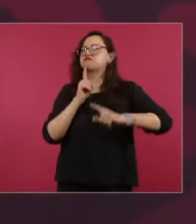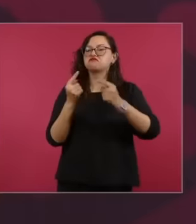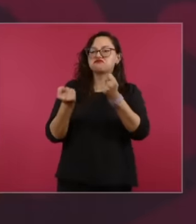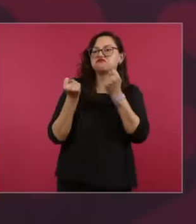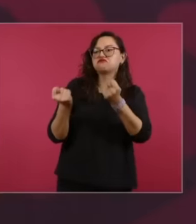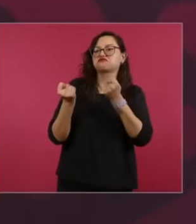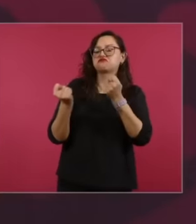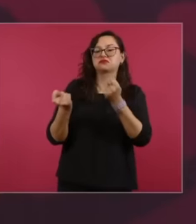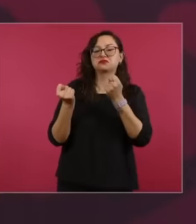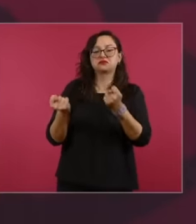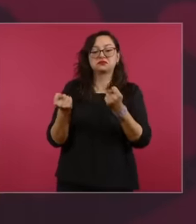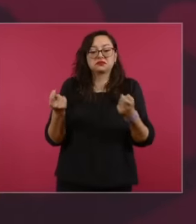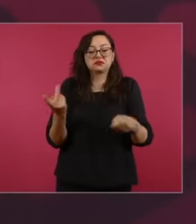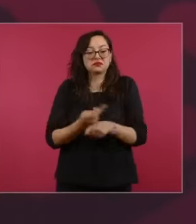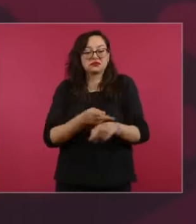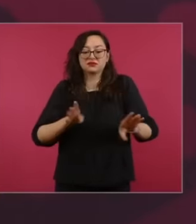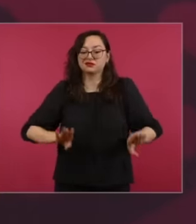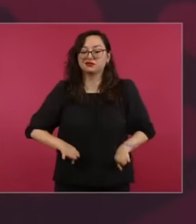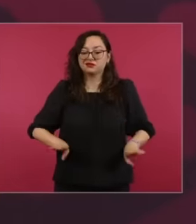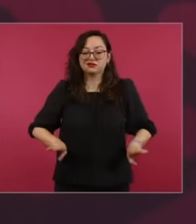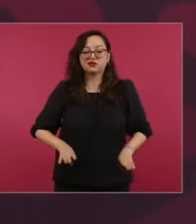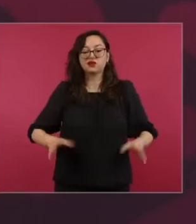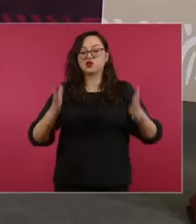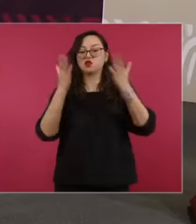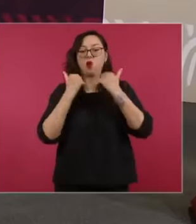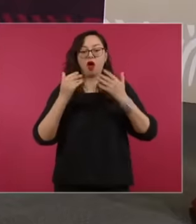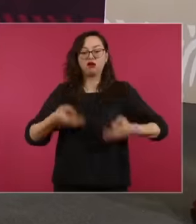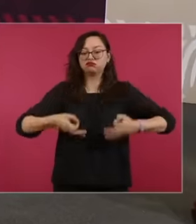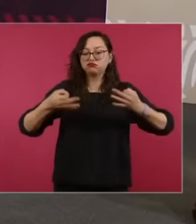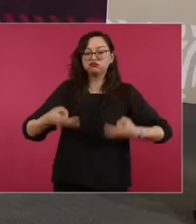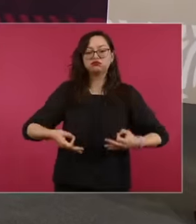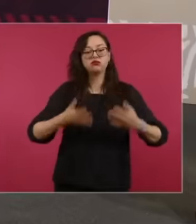pues es una gente que no tiene principios, que no tiene ideales.